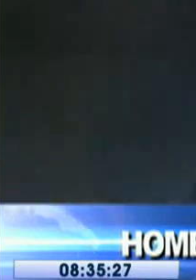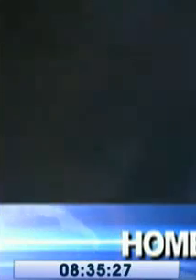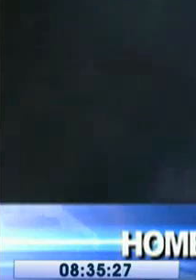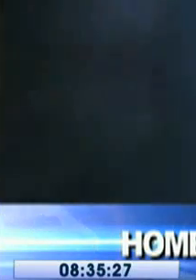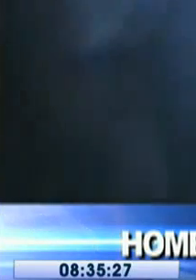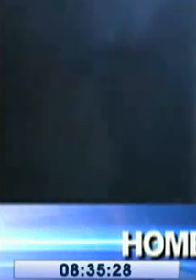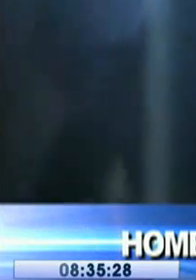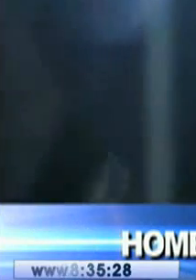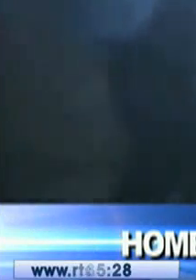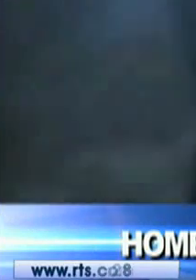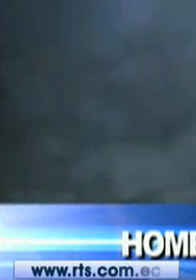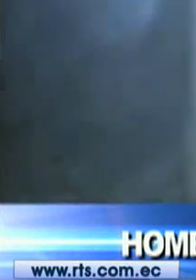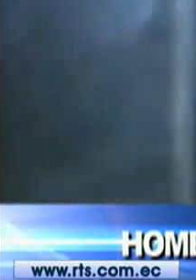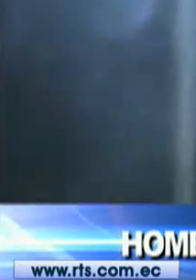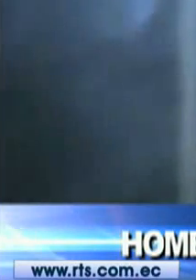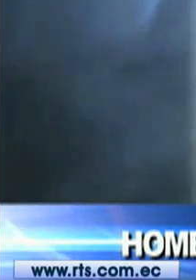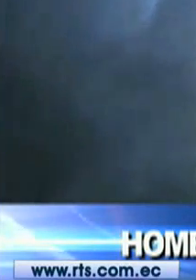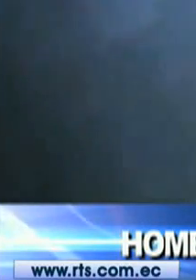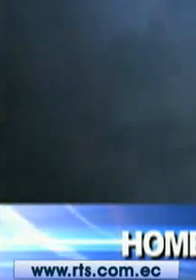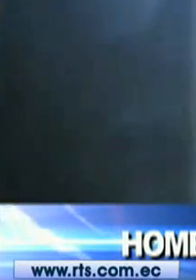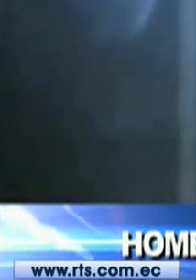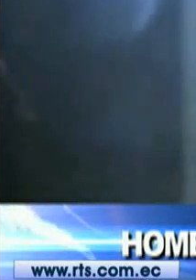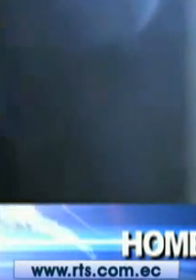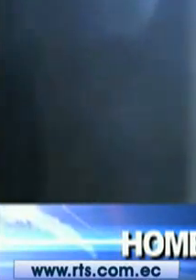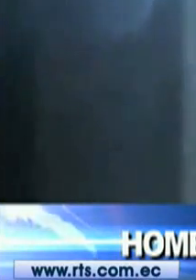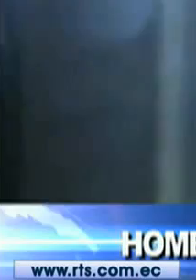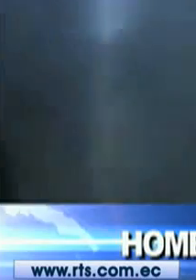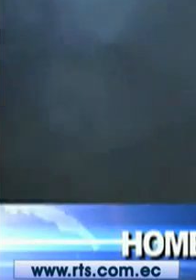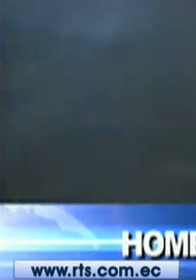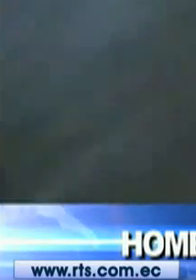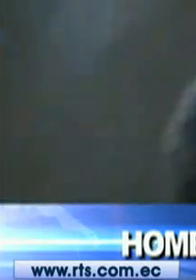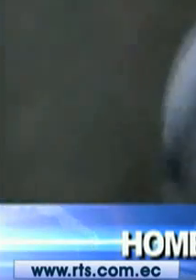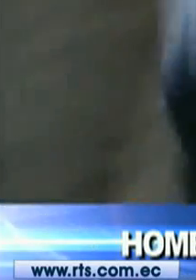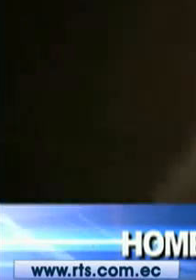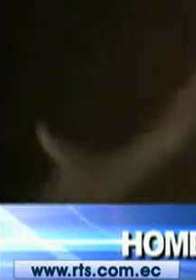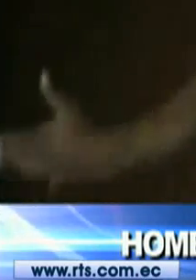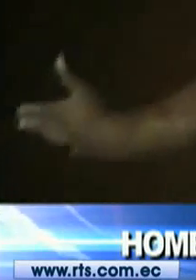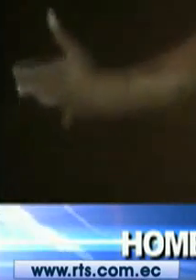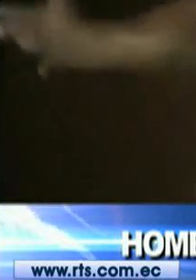denunciarlo. Descubra dónde ocurrió este hecho.